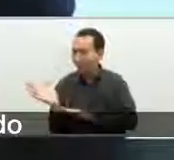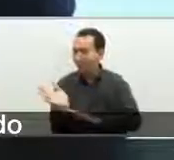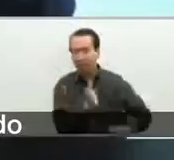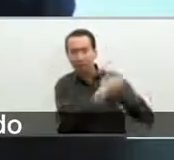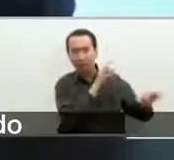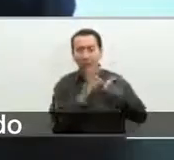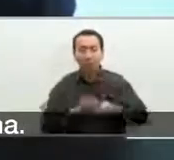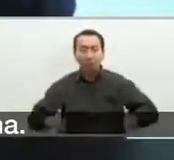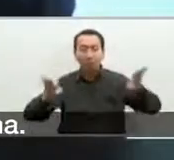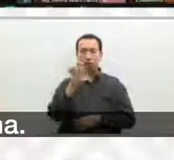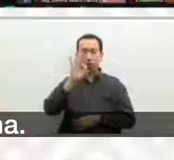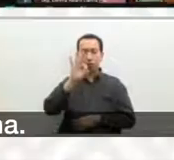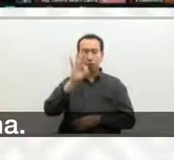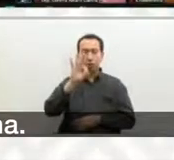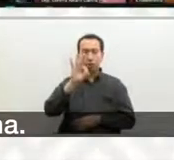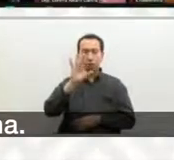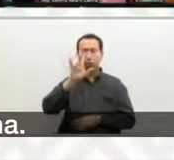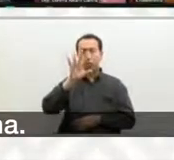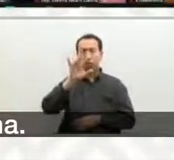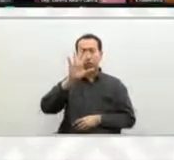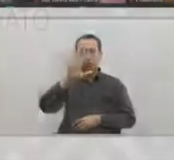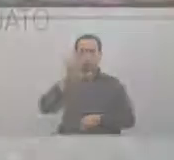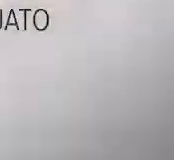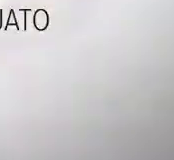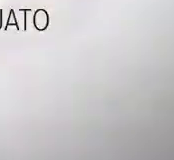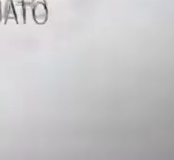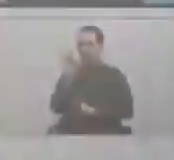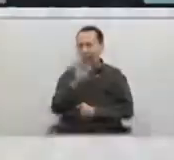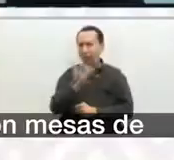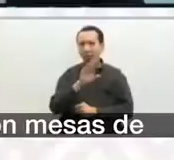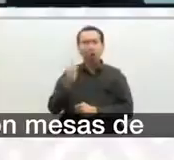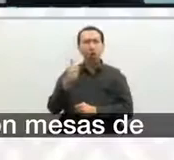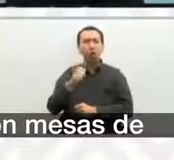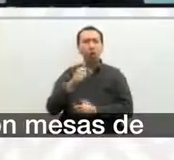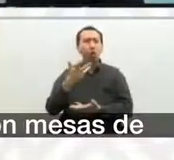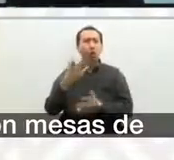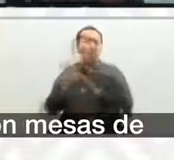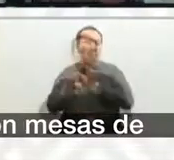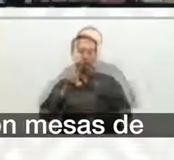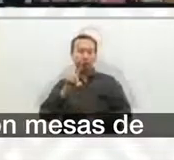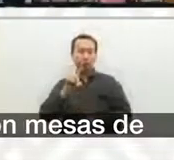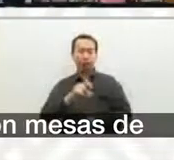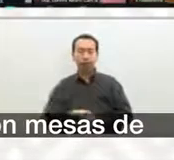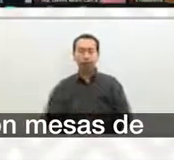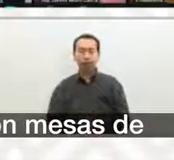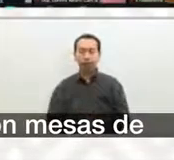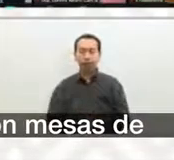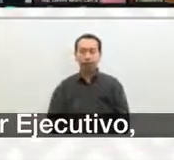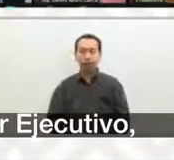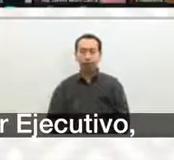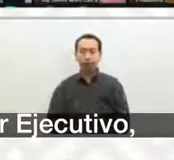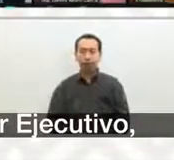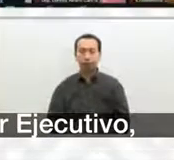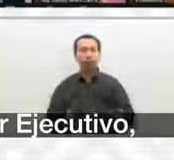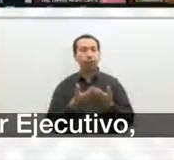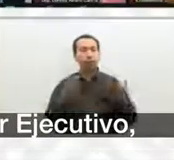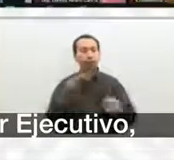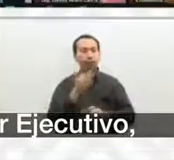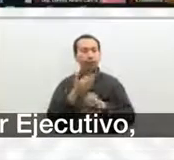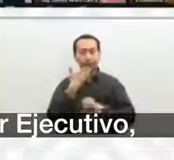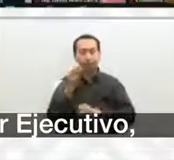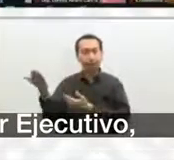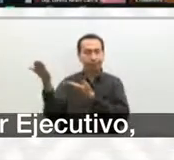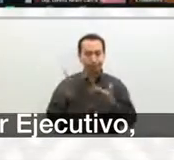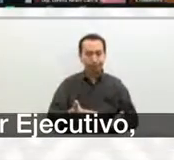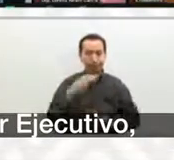Acompáñanos a dar un recorrido por las actividades de la semana. Las diputadas y los diputados sostuvieron mesas de trabajo virtuales